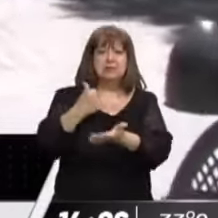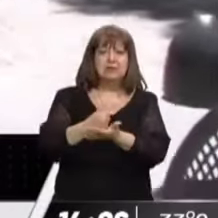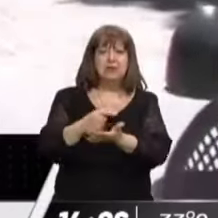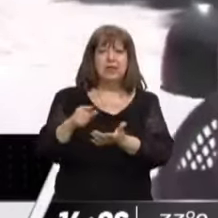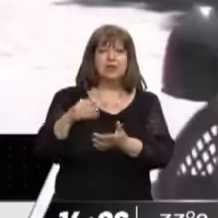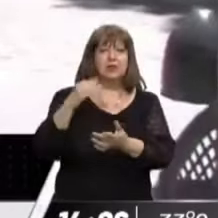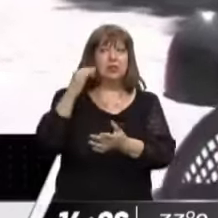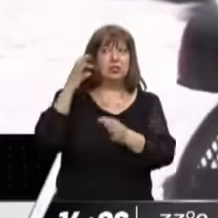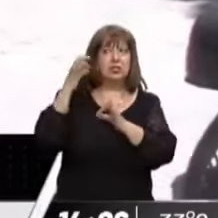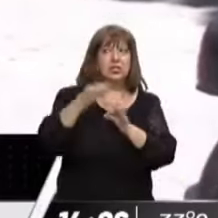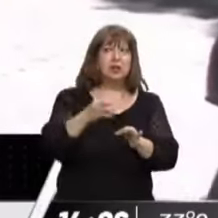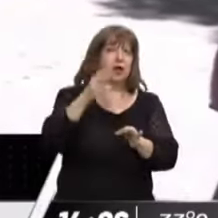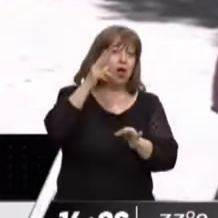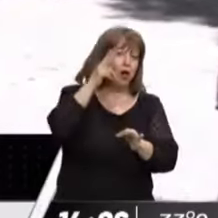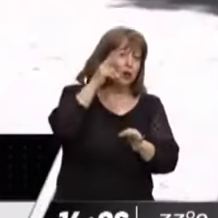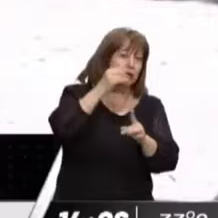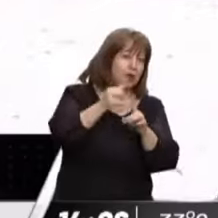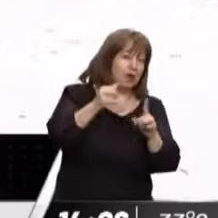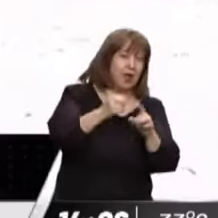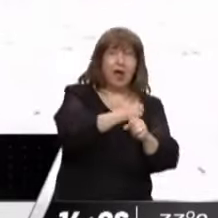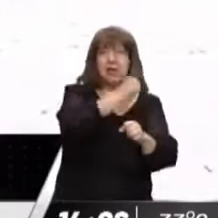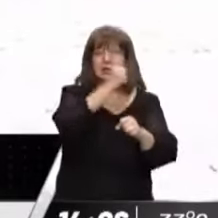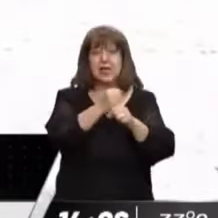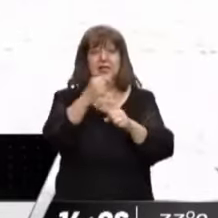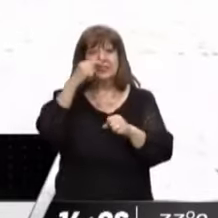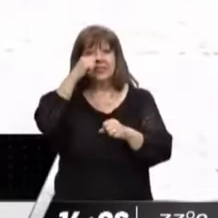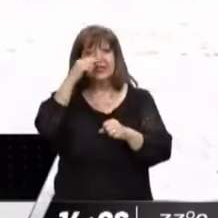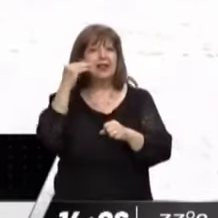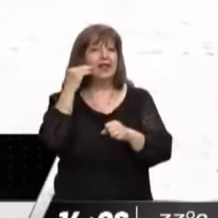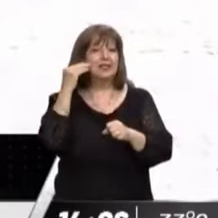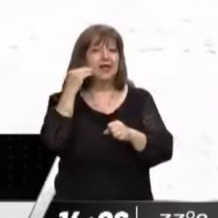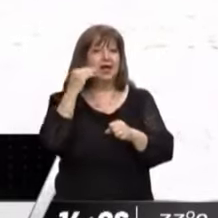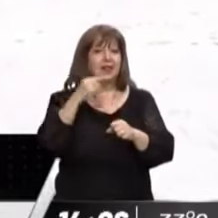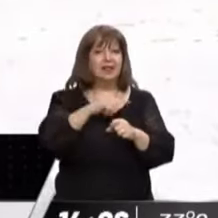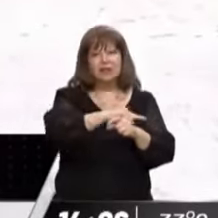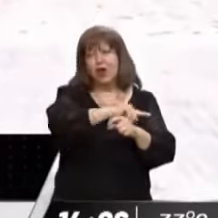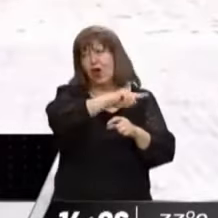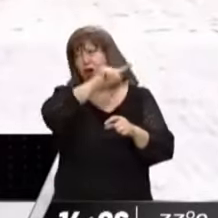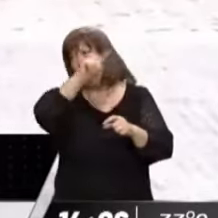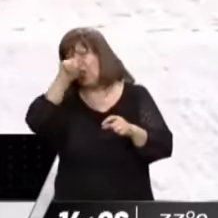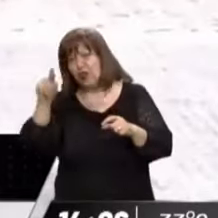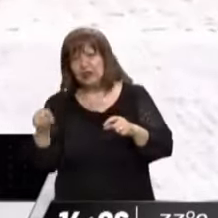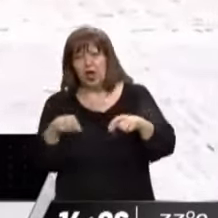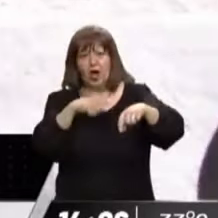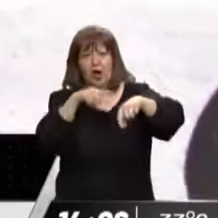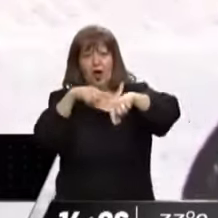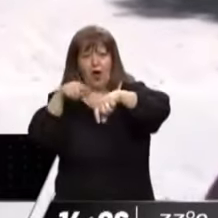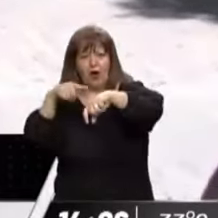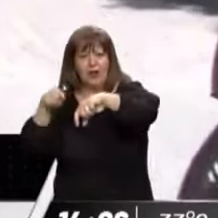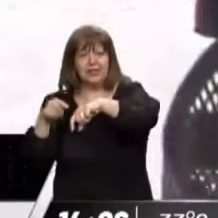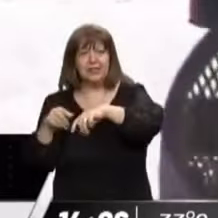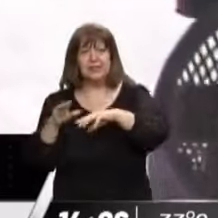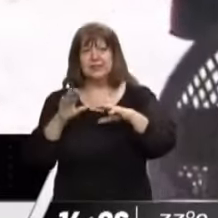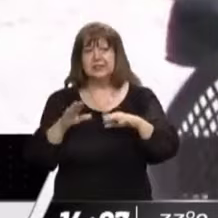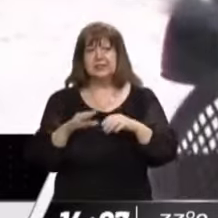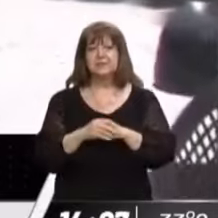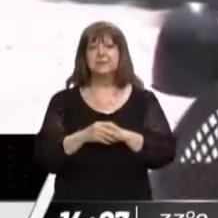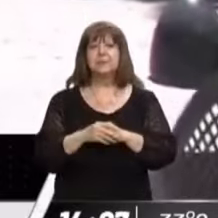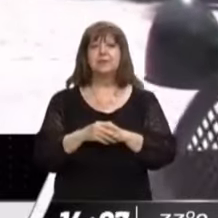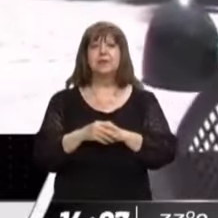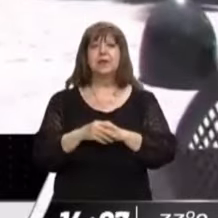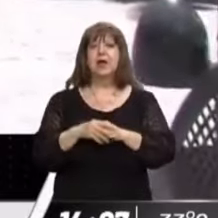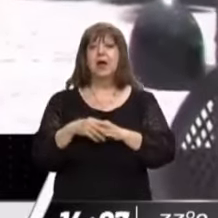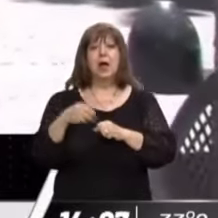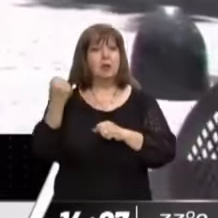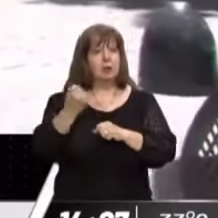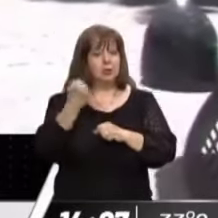como a las 8:30 hasta las 7 de la tarde, va a ver. Ahora es un montonazo de Un montón. tiempo. Hace un montón de tiempo. Bueno, sirve